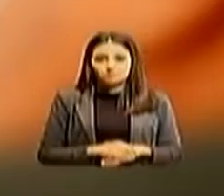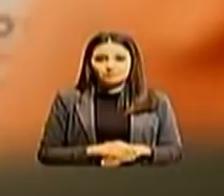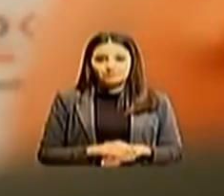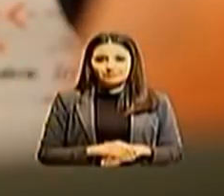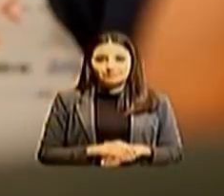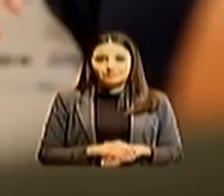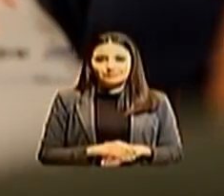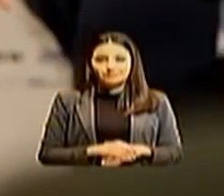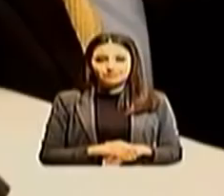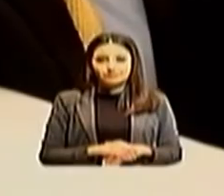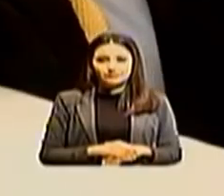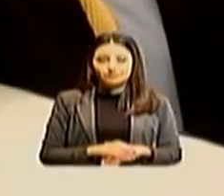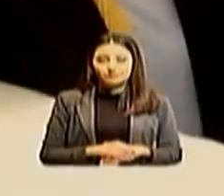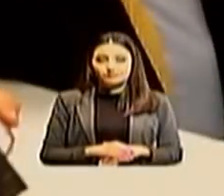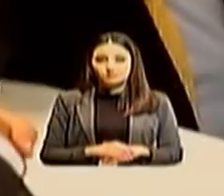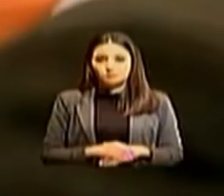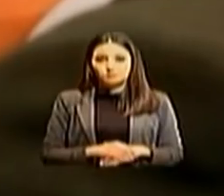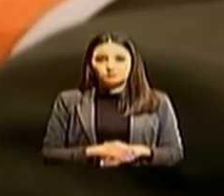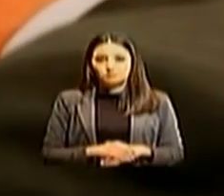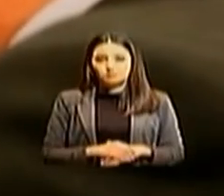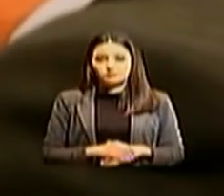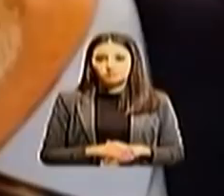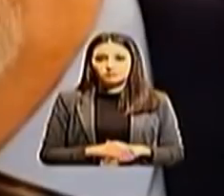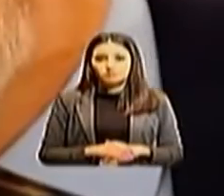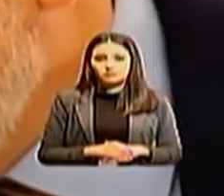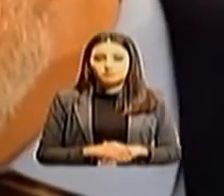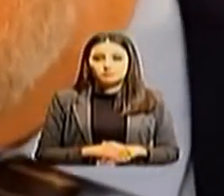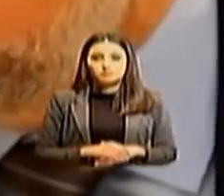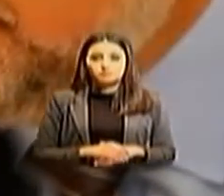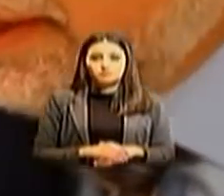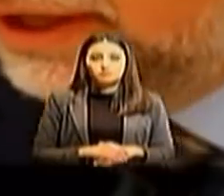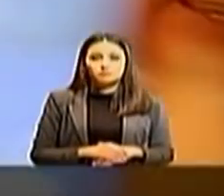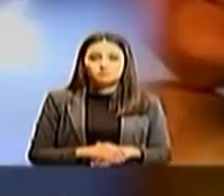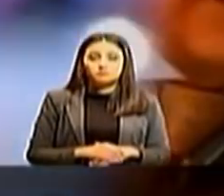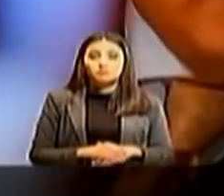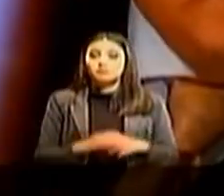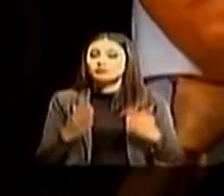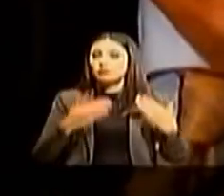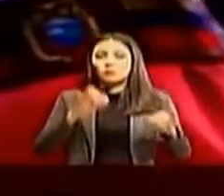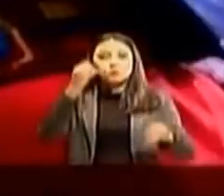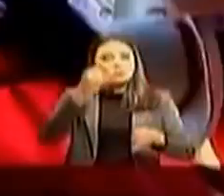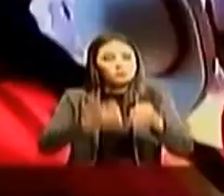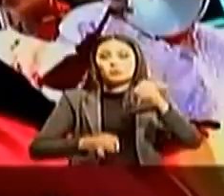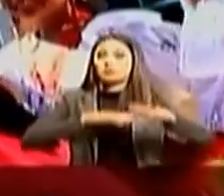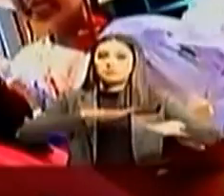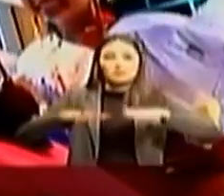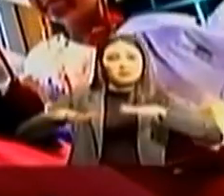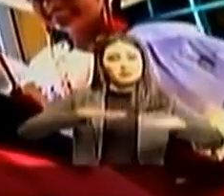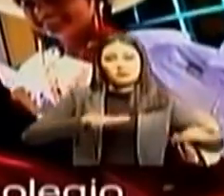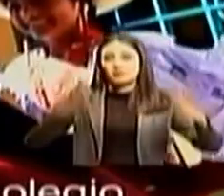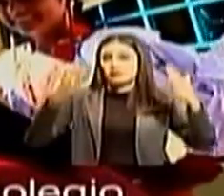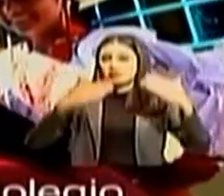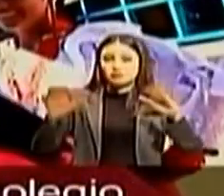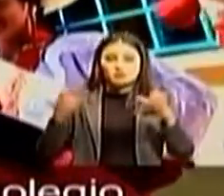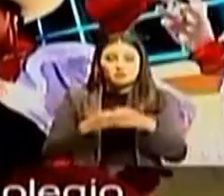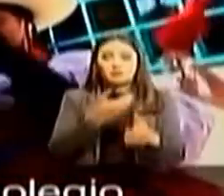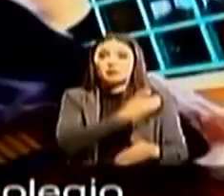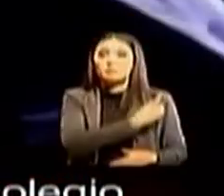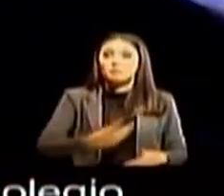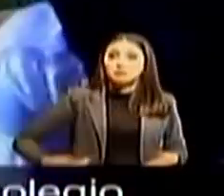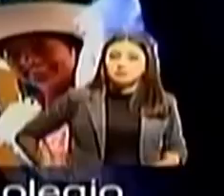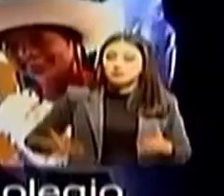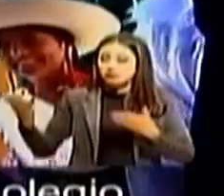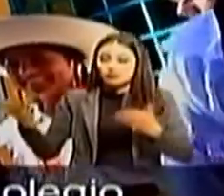Última actividad actividad de su gira por Europa, el presidente